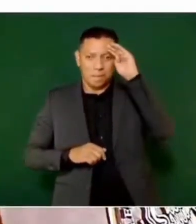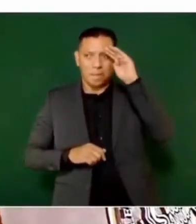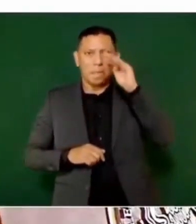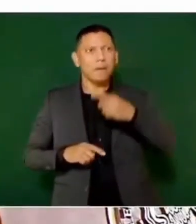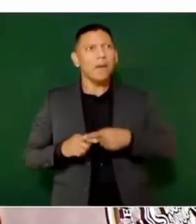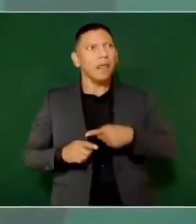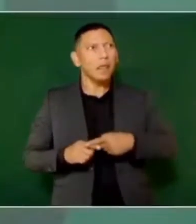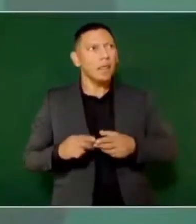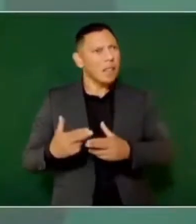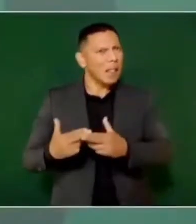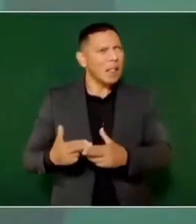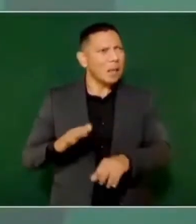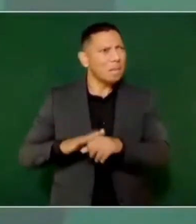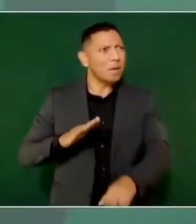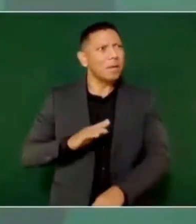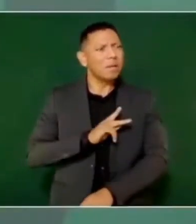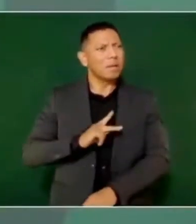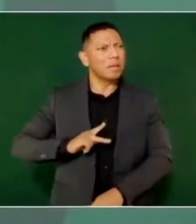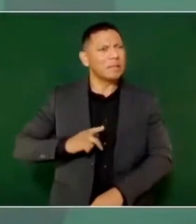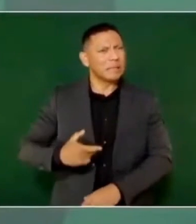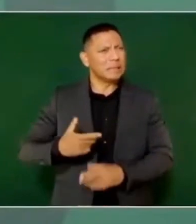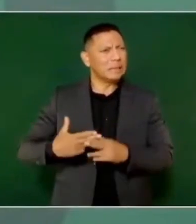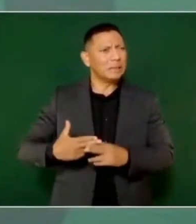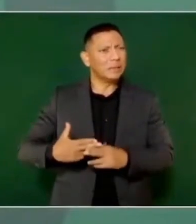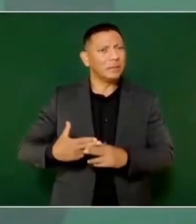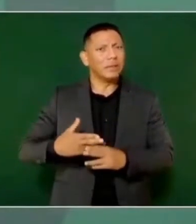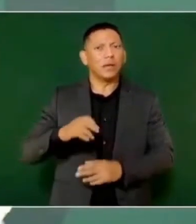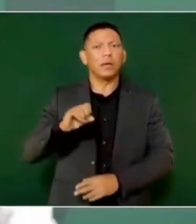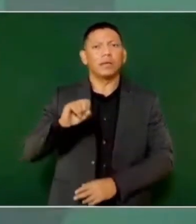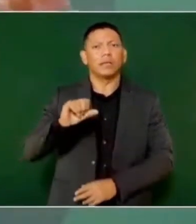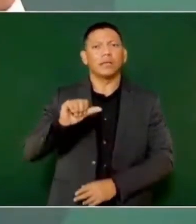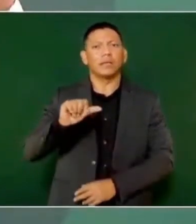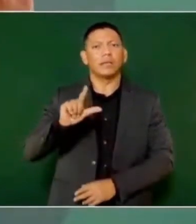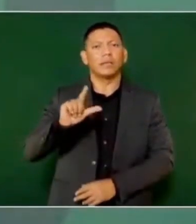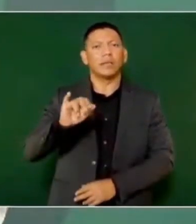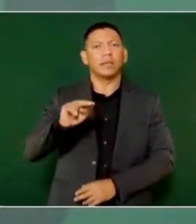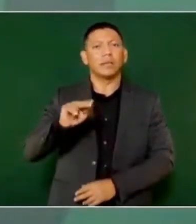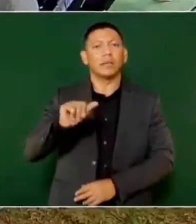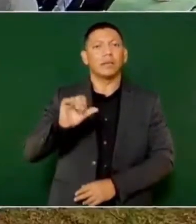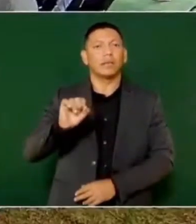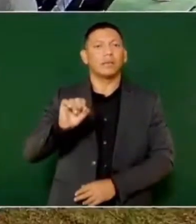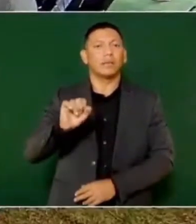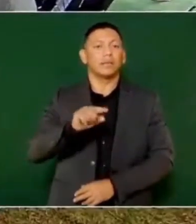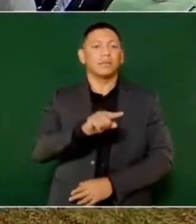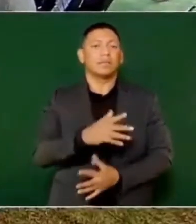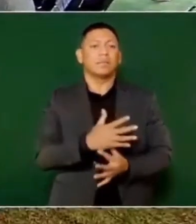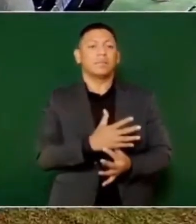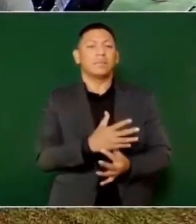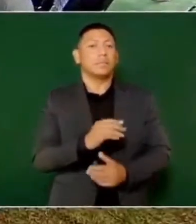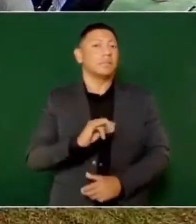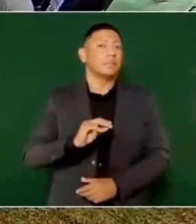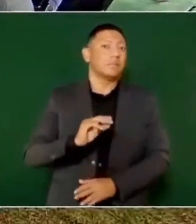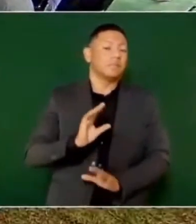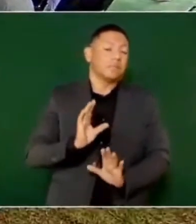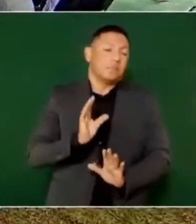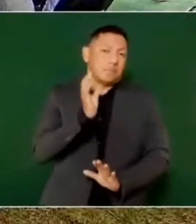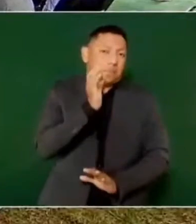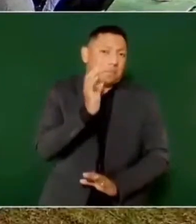Salinas, me dijo. ¿Quién sabe si sea cierto, no? Sí, pero